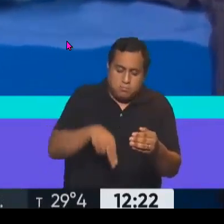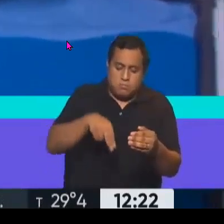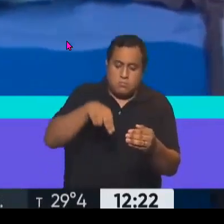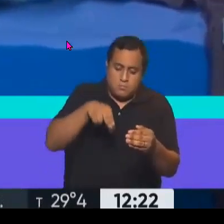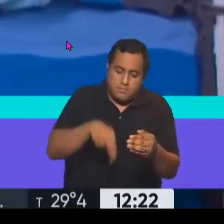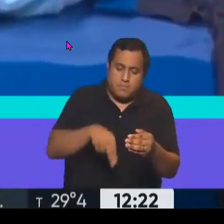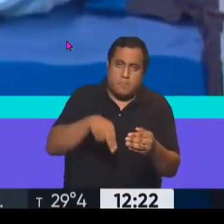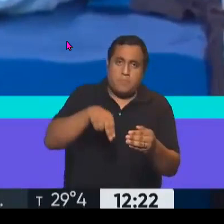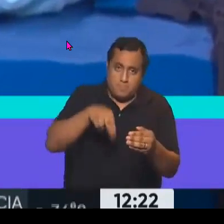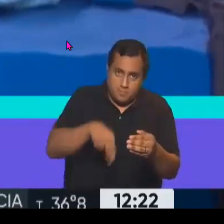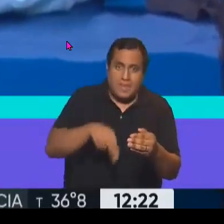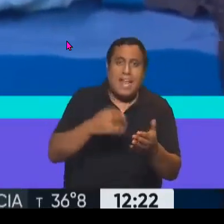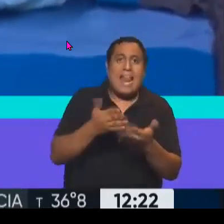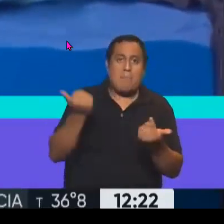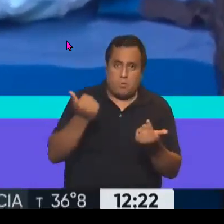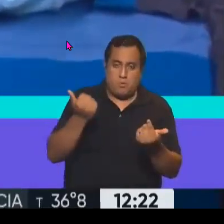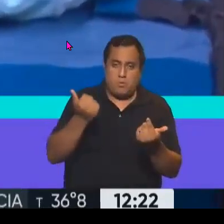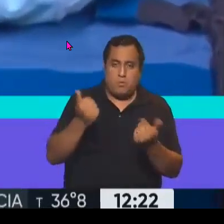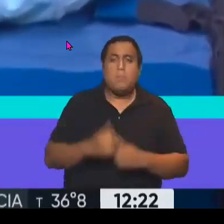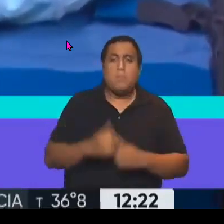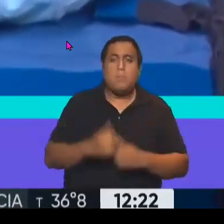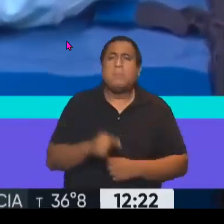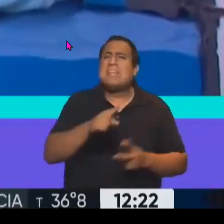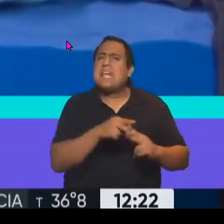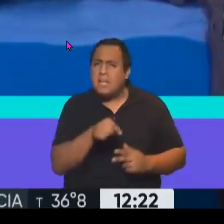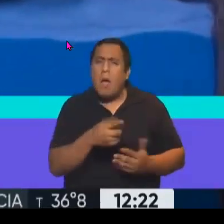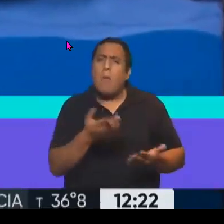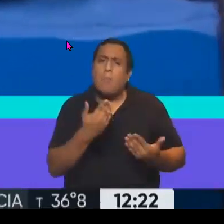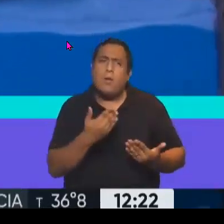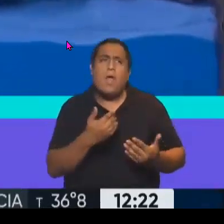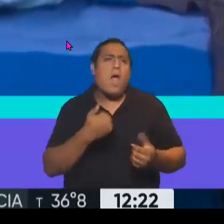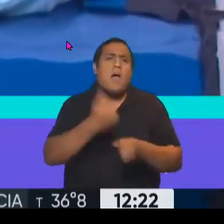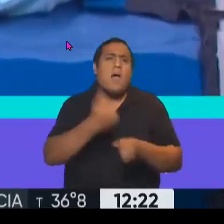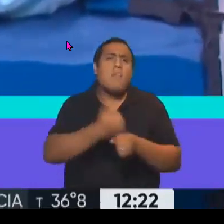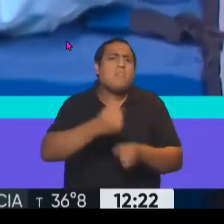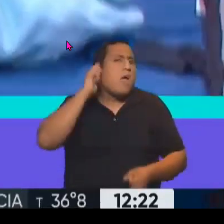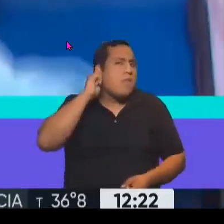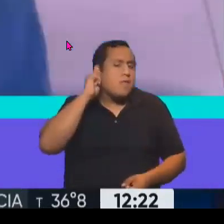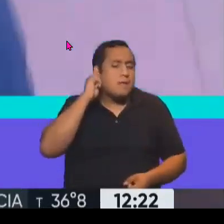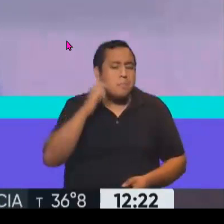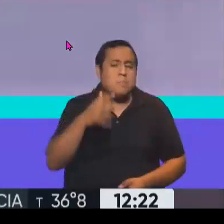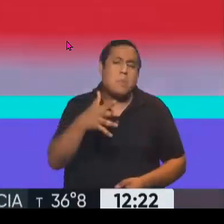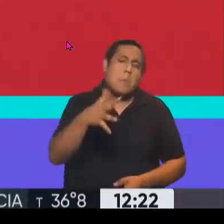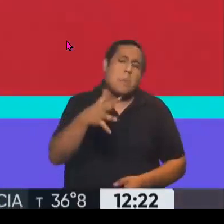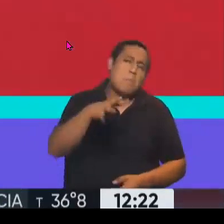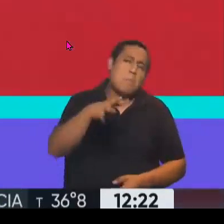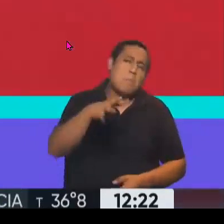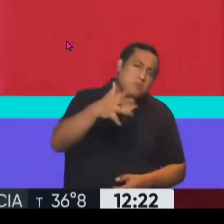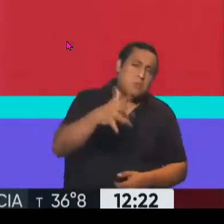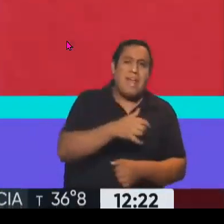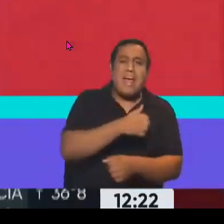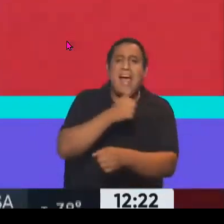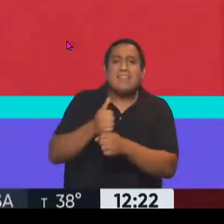abajo profundo y rápido. ¿Esta técnica se puede usar hasta qué edad? Más o menos hasta el